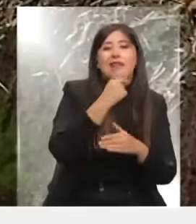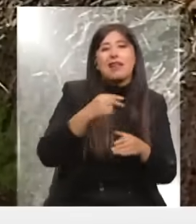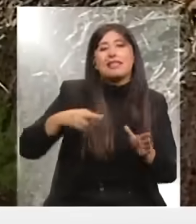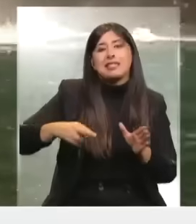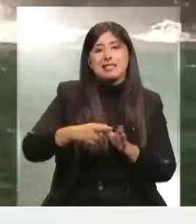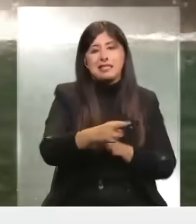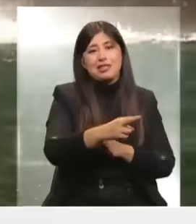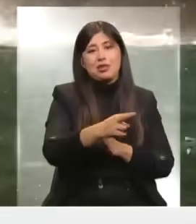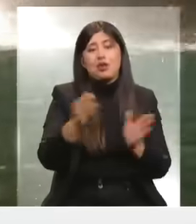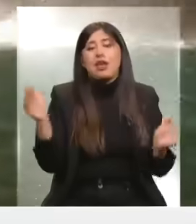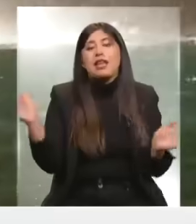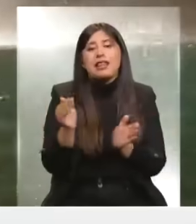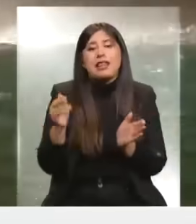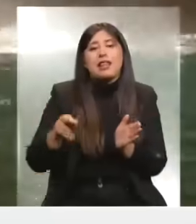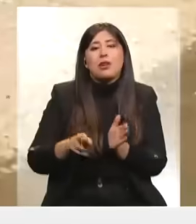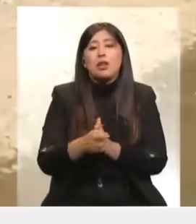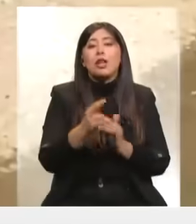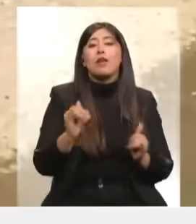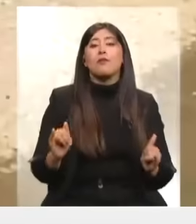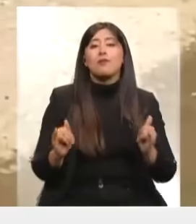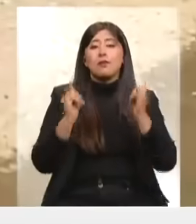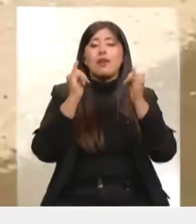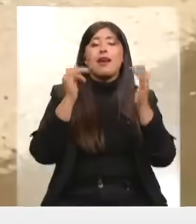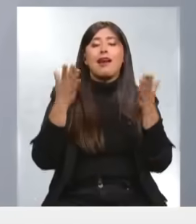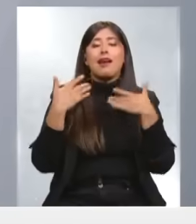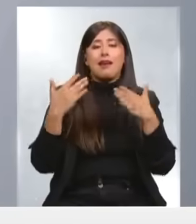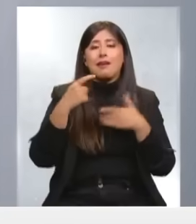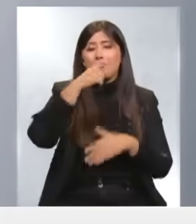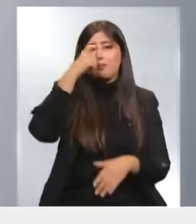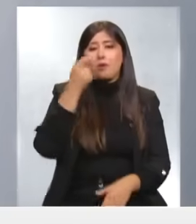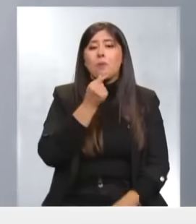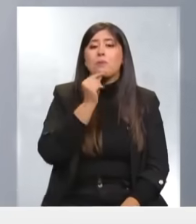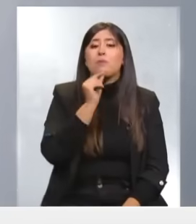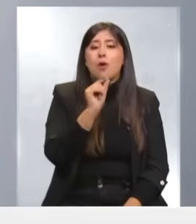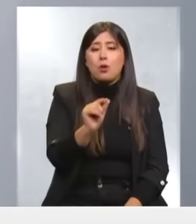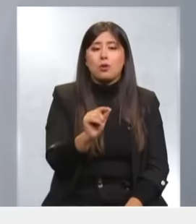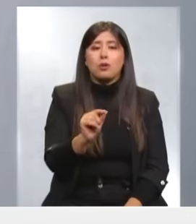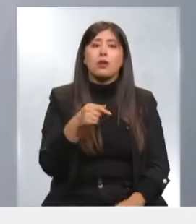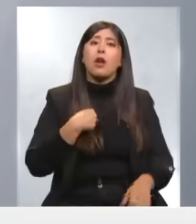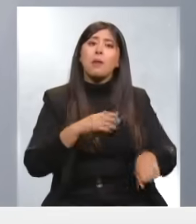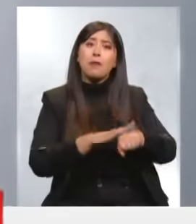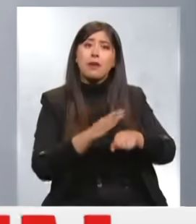y al estero para disfrutar así del caluroso verano que se acerca. Te voy a pedir permiso a pasar al río.